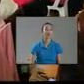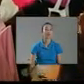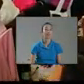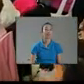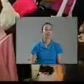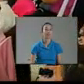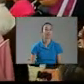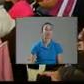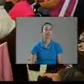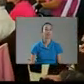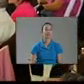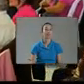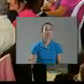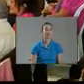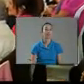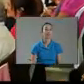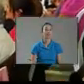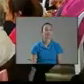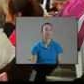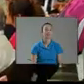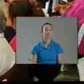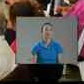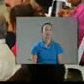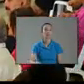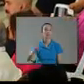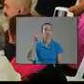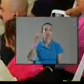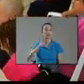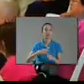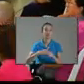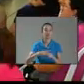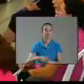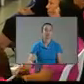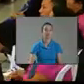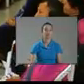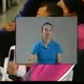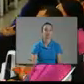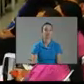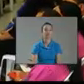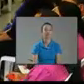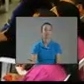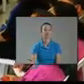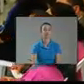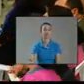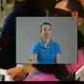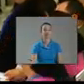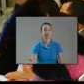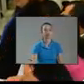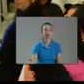Y ahí me echo mi cancioncita, yo, ¡aleluya! Y cuando miro, 4:00 a.m.